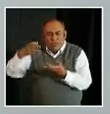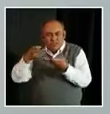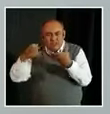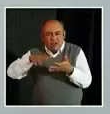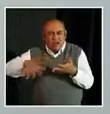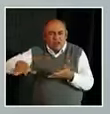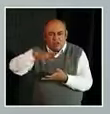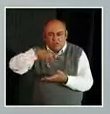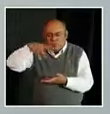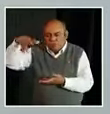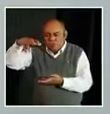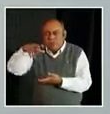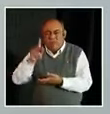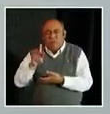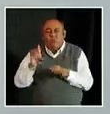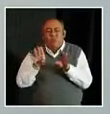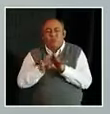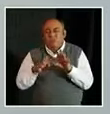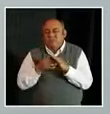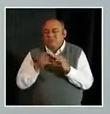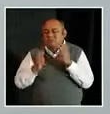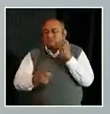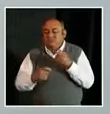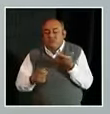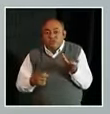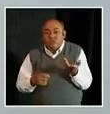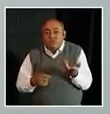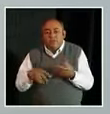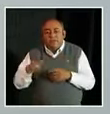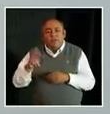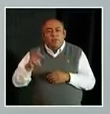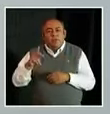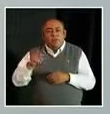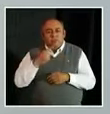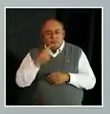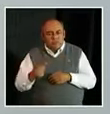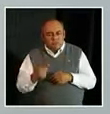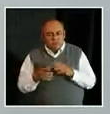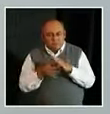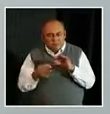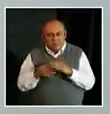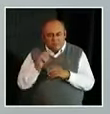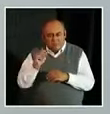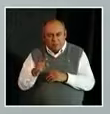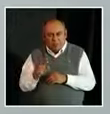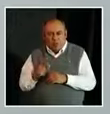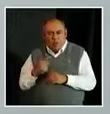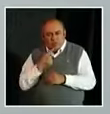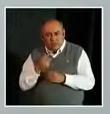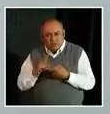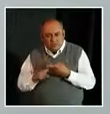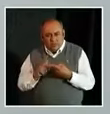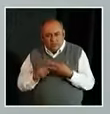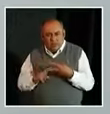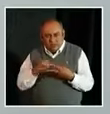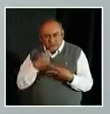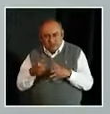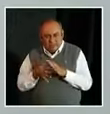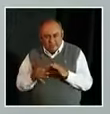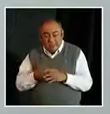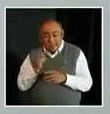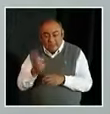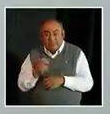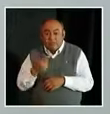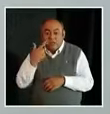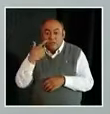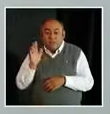en el tema como para podértelos explicar, pero la combinación de esos 2 elementos es la que define las ubicaciones